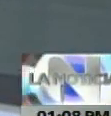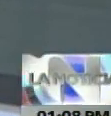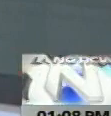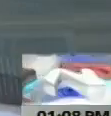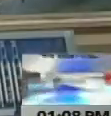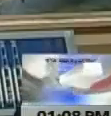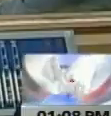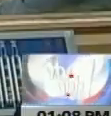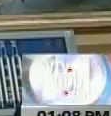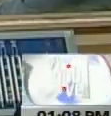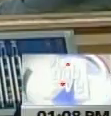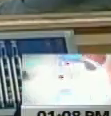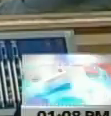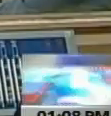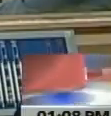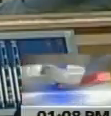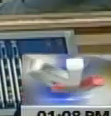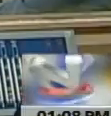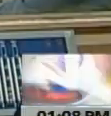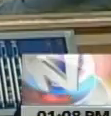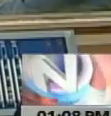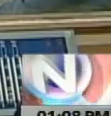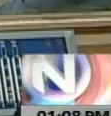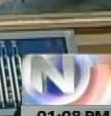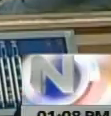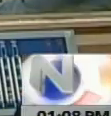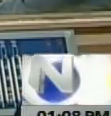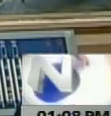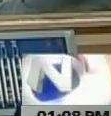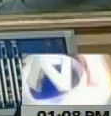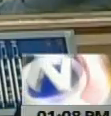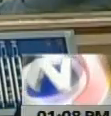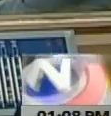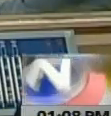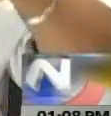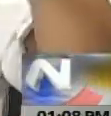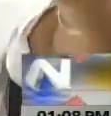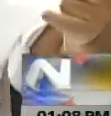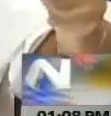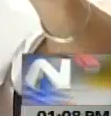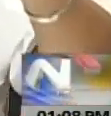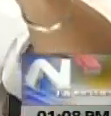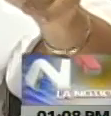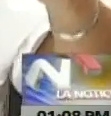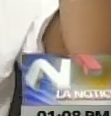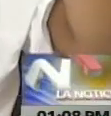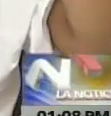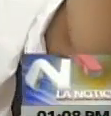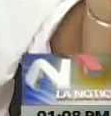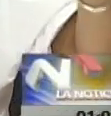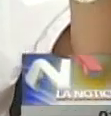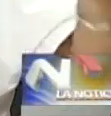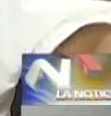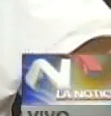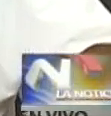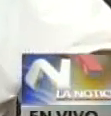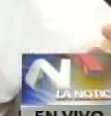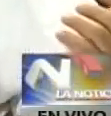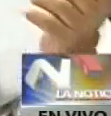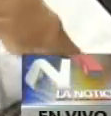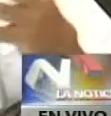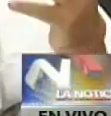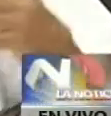Adelante. Y ahora le compuse esa canción. Yo sé que me van a juzgar cuando me vean con ella, pero antes que me juzgue, quiero decirle que ella levantó un hombre